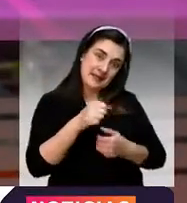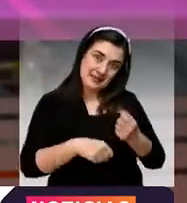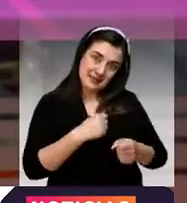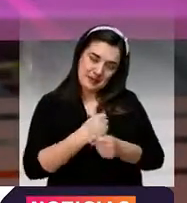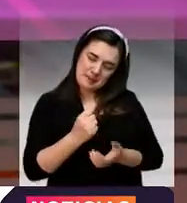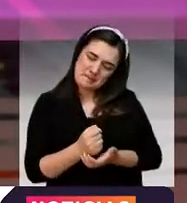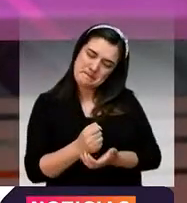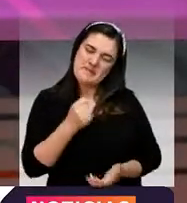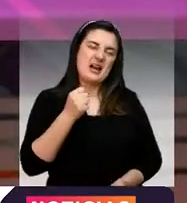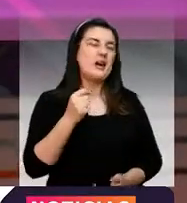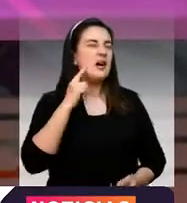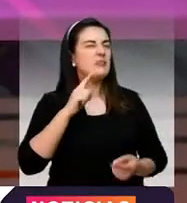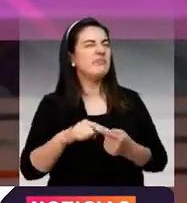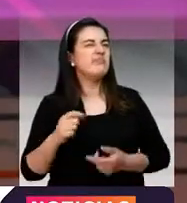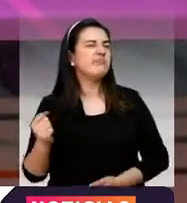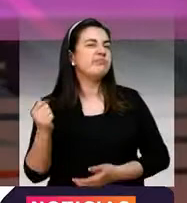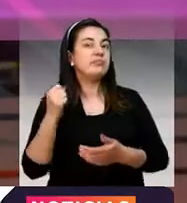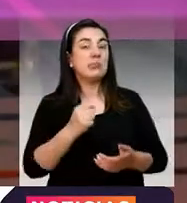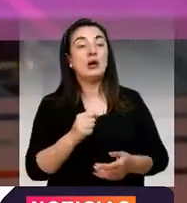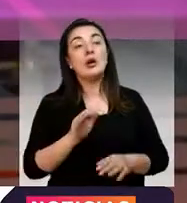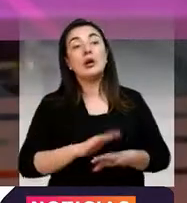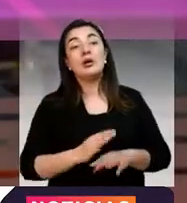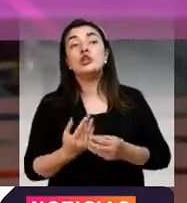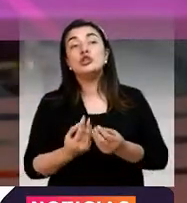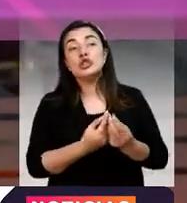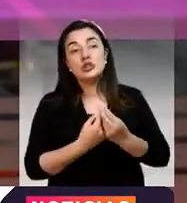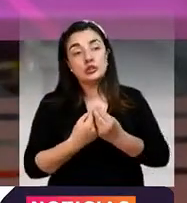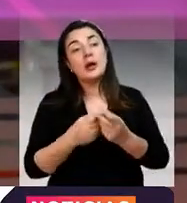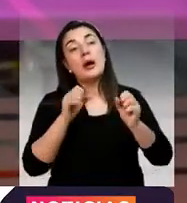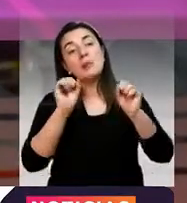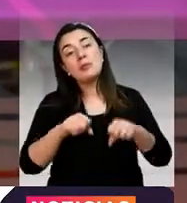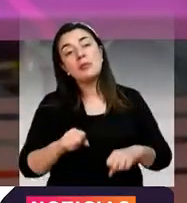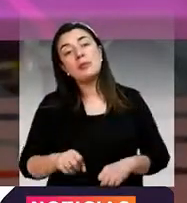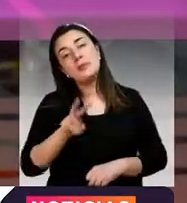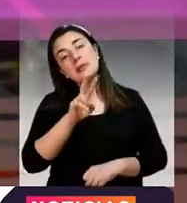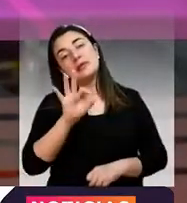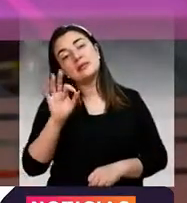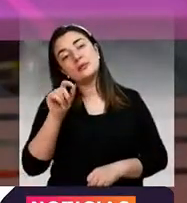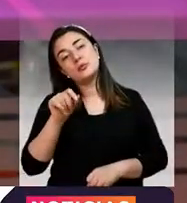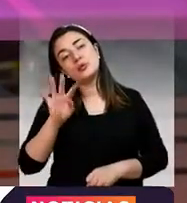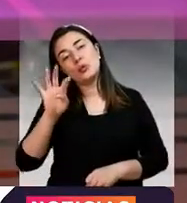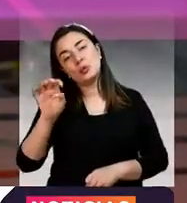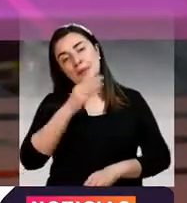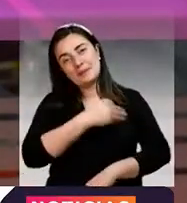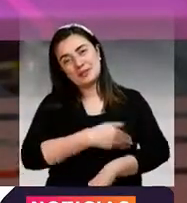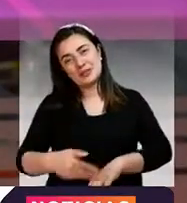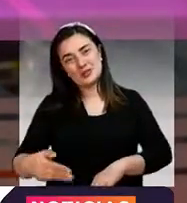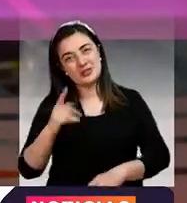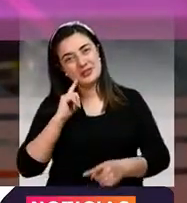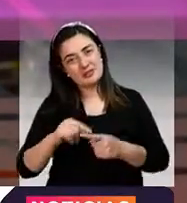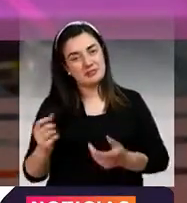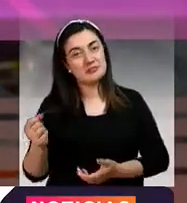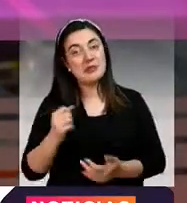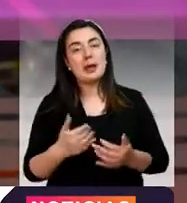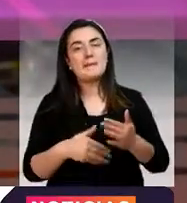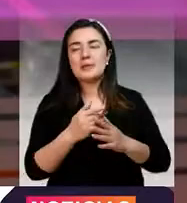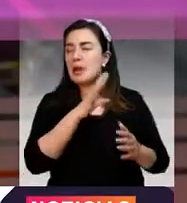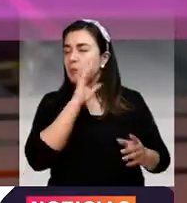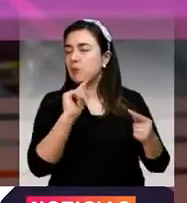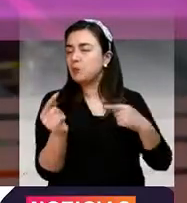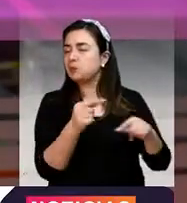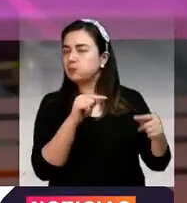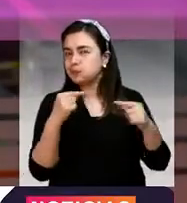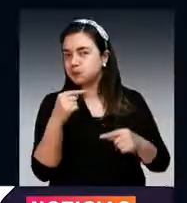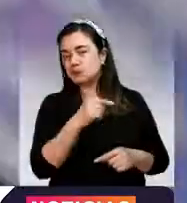El distrito le pide al Consejo aprobar 23,9 billones de pesos. Ya comenzó el debate en la Comisión de Hacienda.